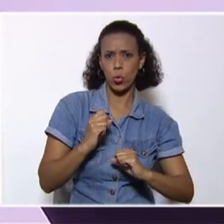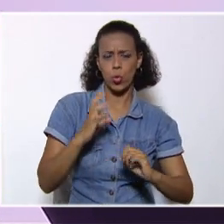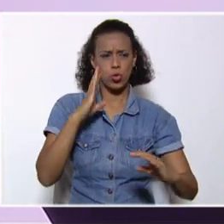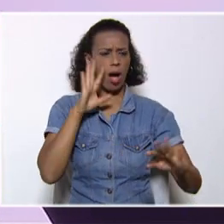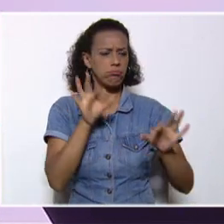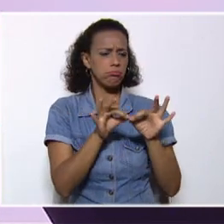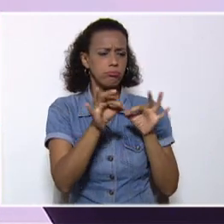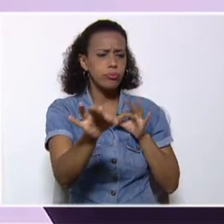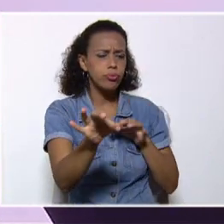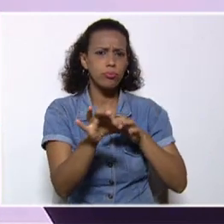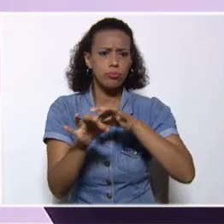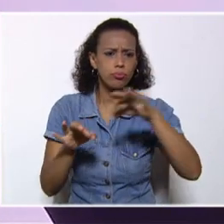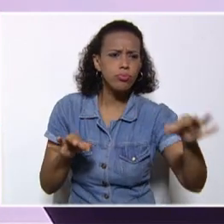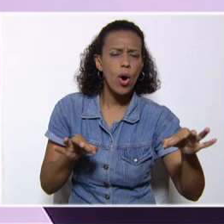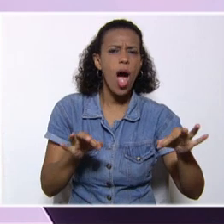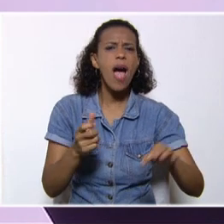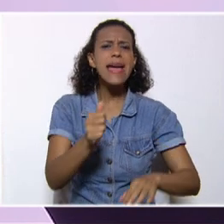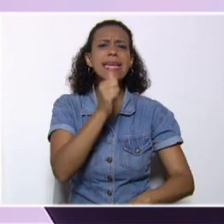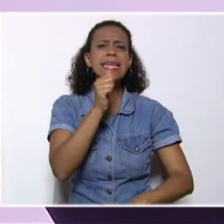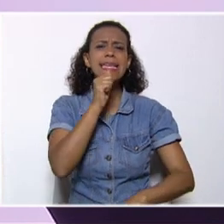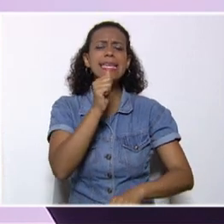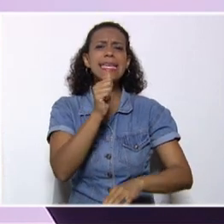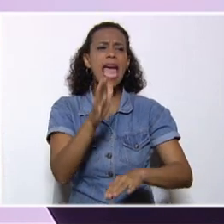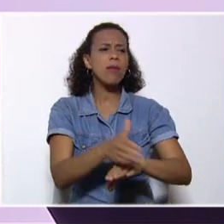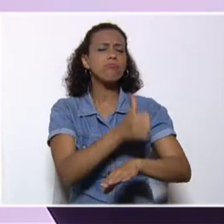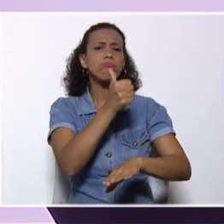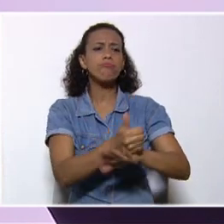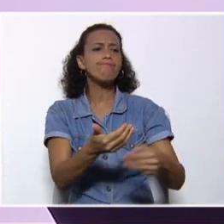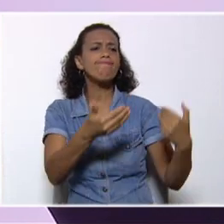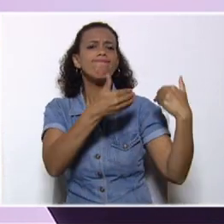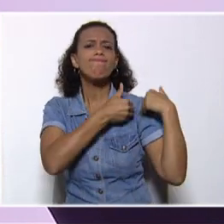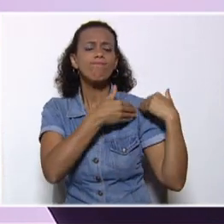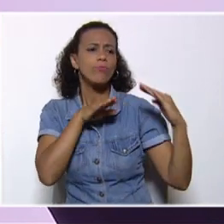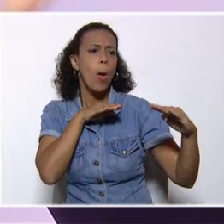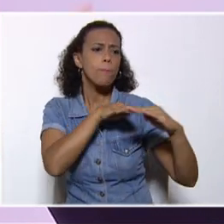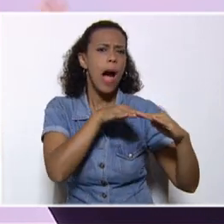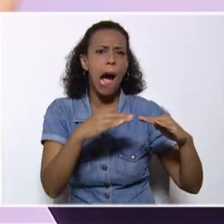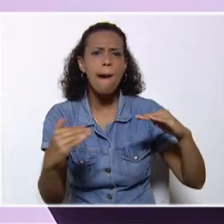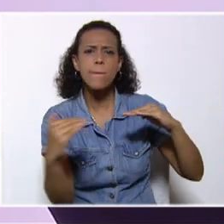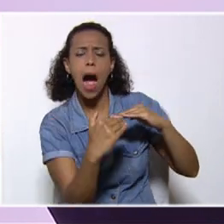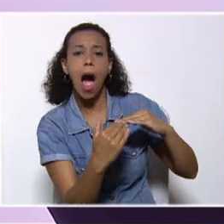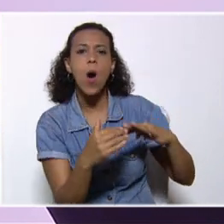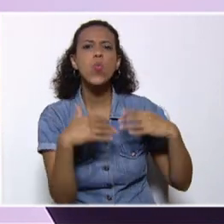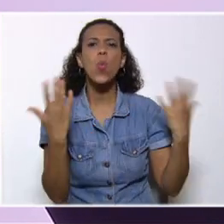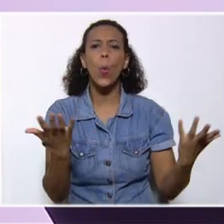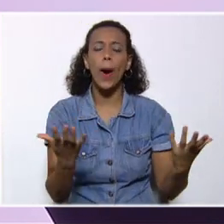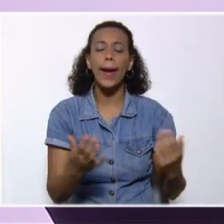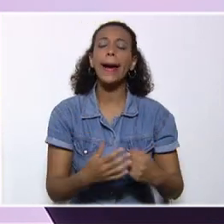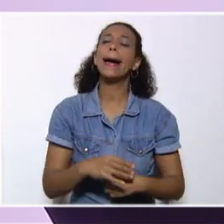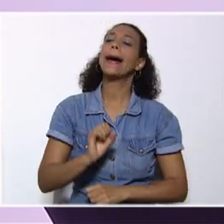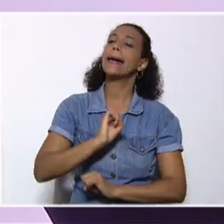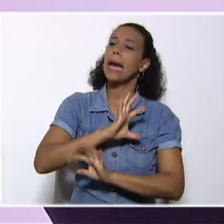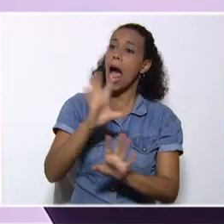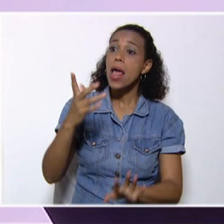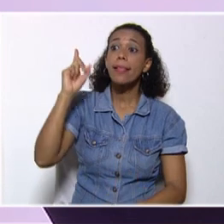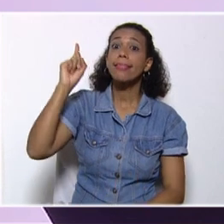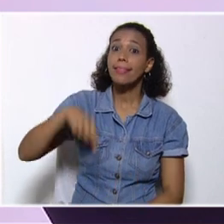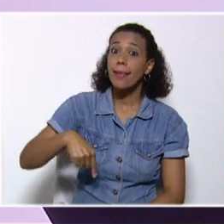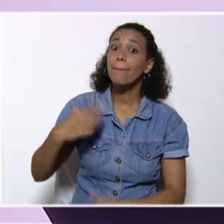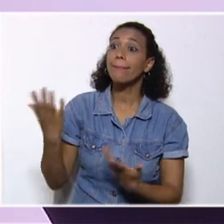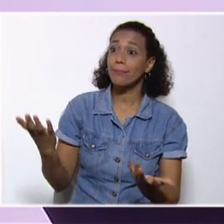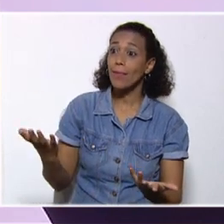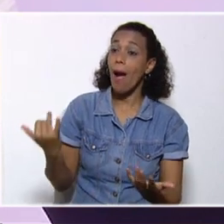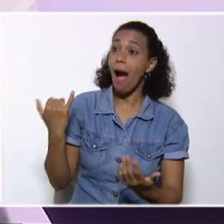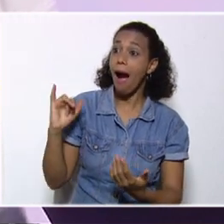la trayectoria que tienen los vehículos pueden determinar las responsabilidades del accidente. Sí, y también